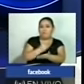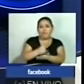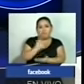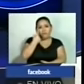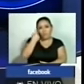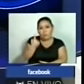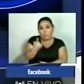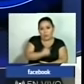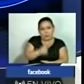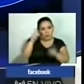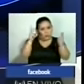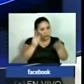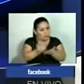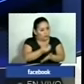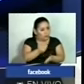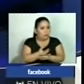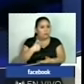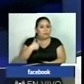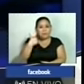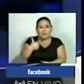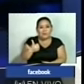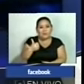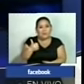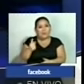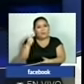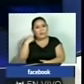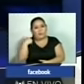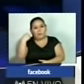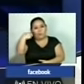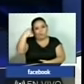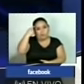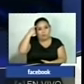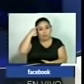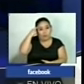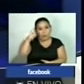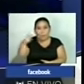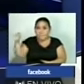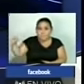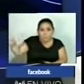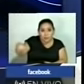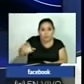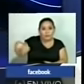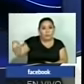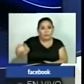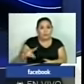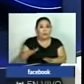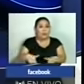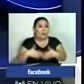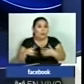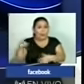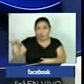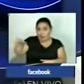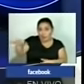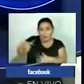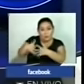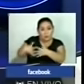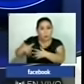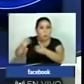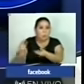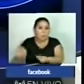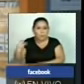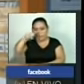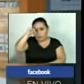A pesar de esto, sostienen que no se logrará frenar la disminución de este ingreso debido al incremento del desempleo en los Estados Unidos.